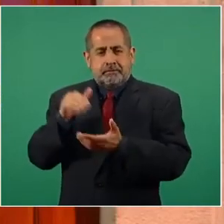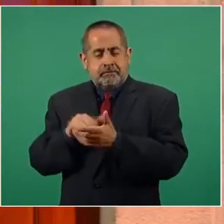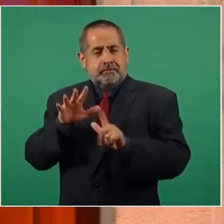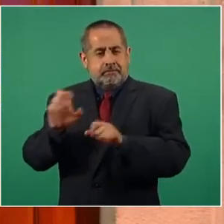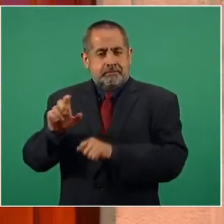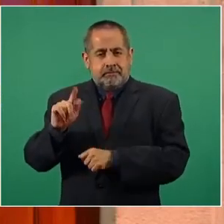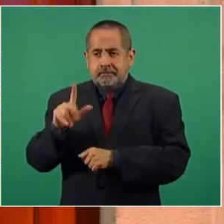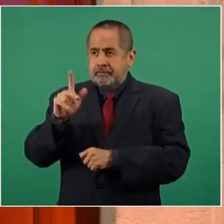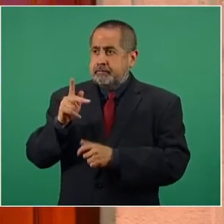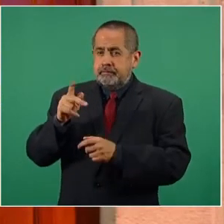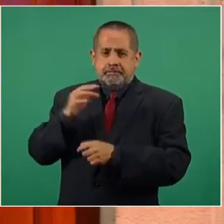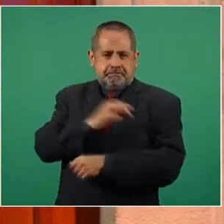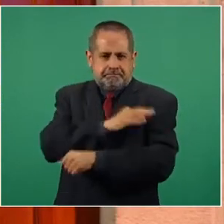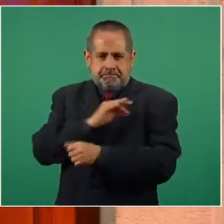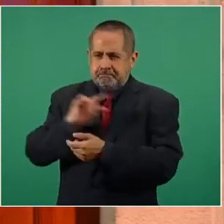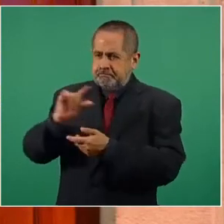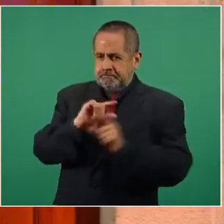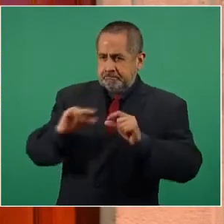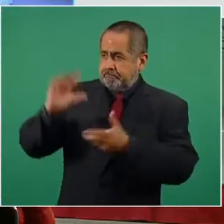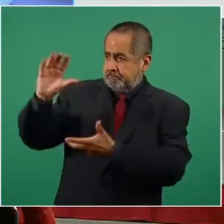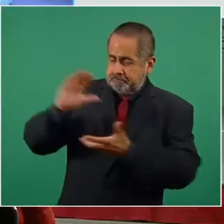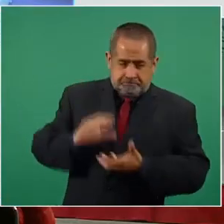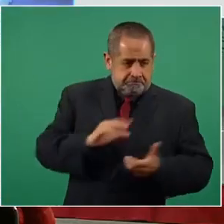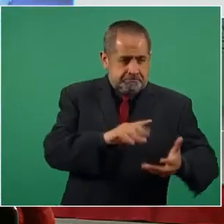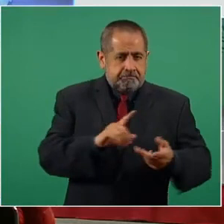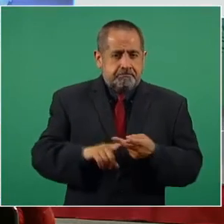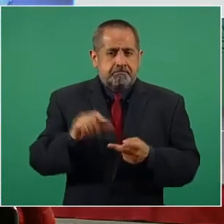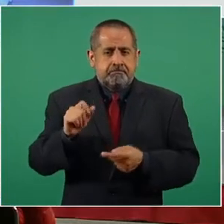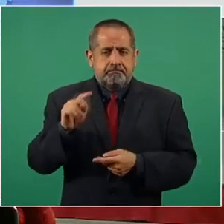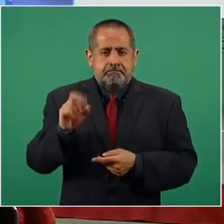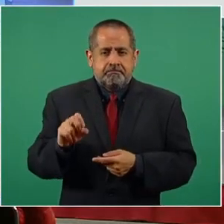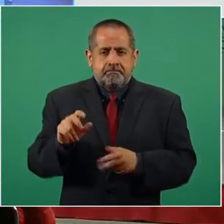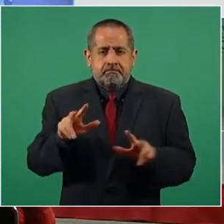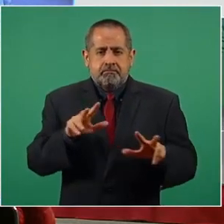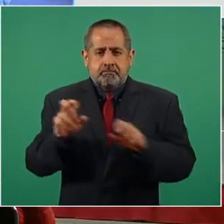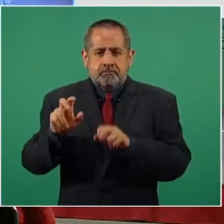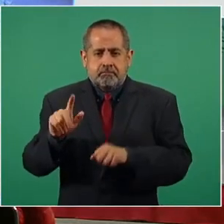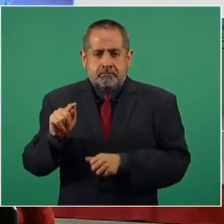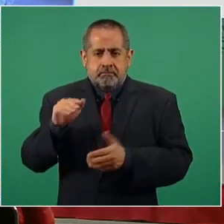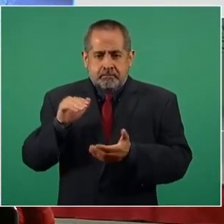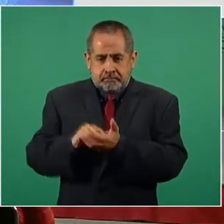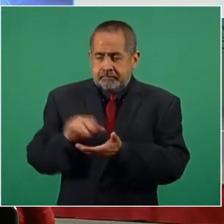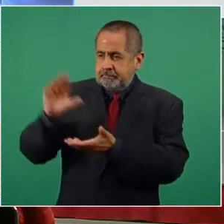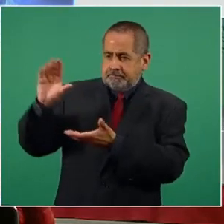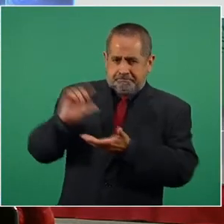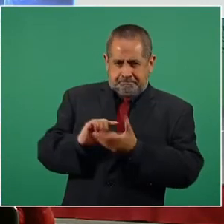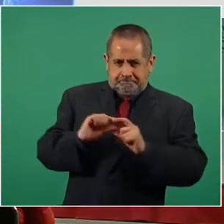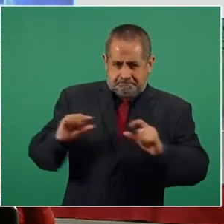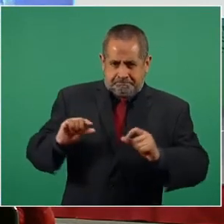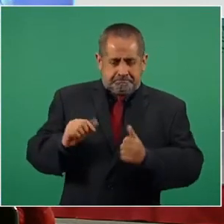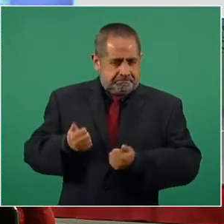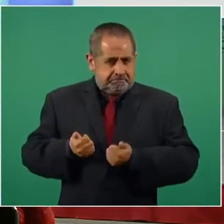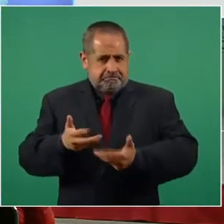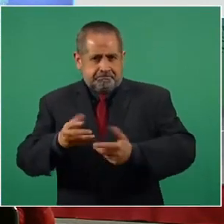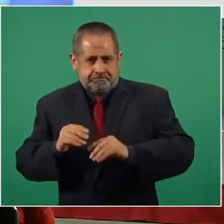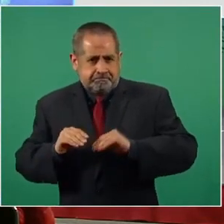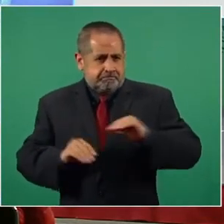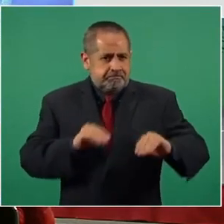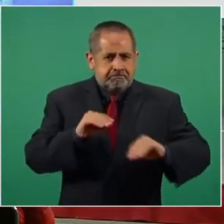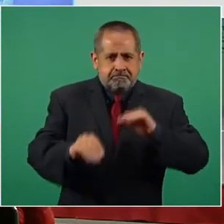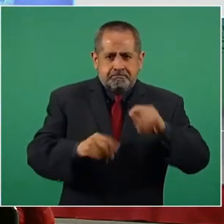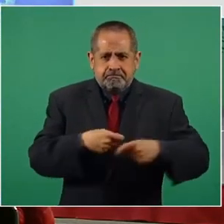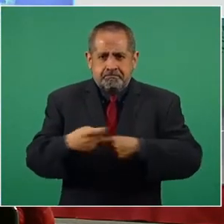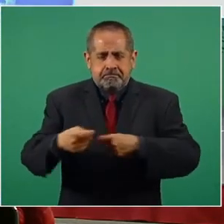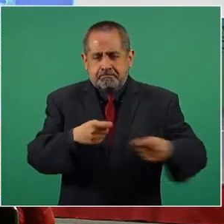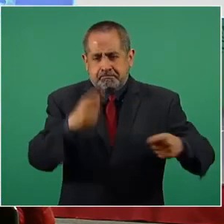710,775 vacunas recibidas y de la AstraZeneca, 870,000 vacunas recibidas. Y estas son las actividades que se han